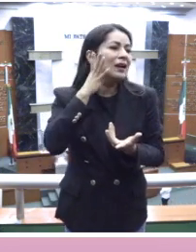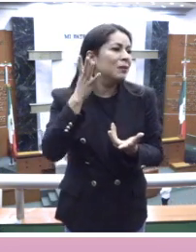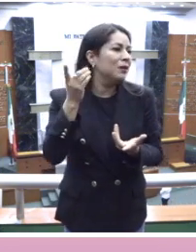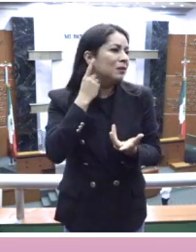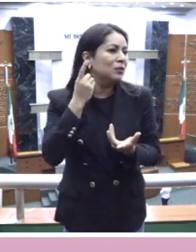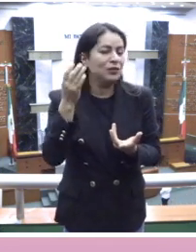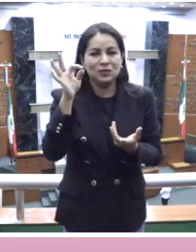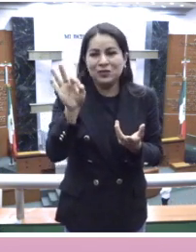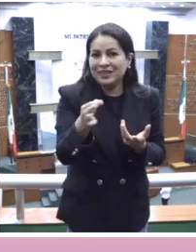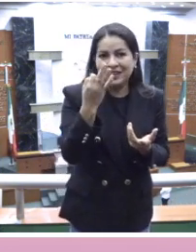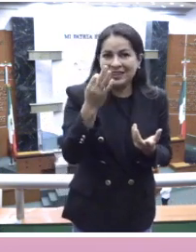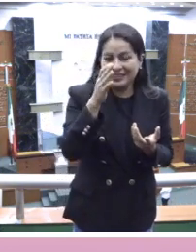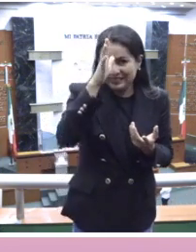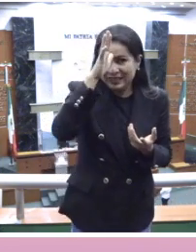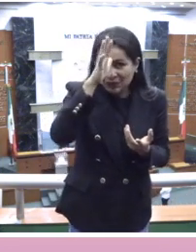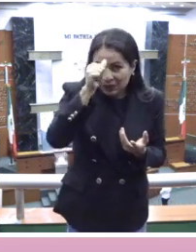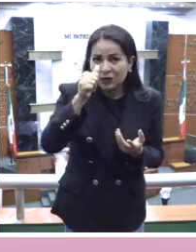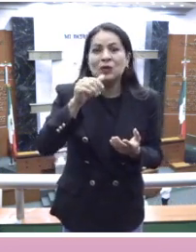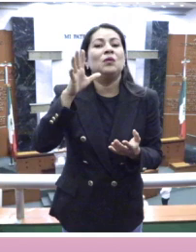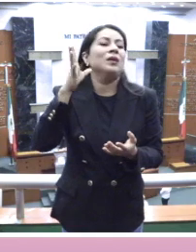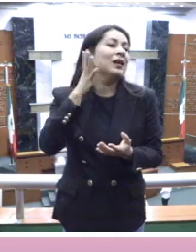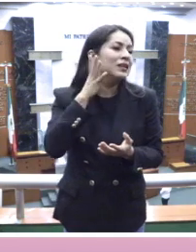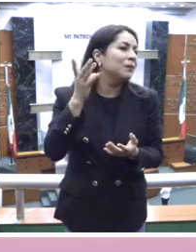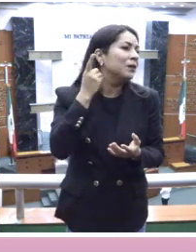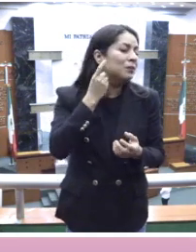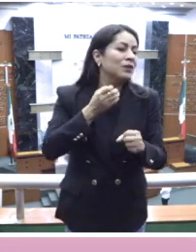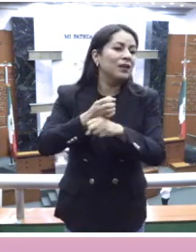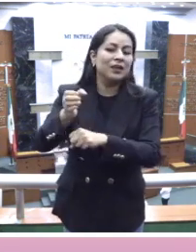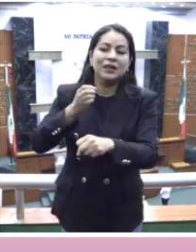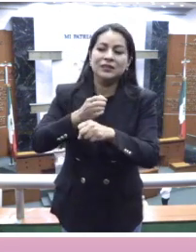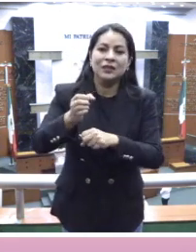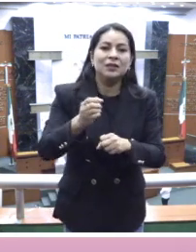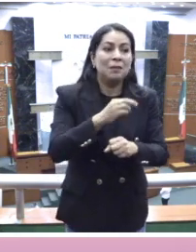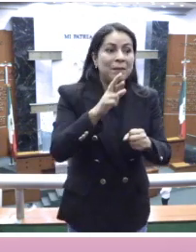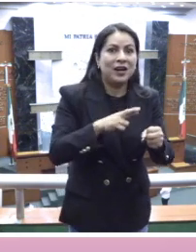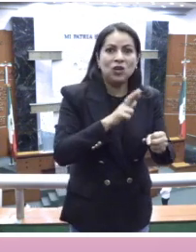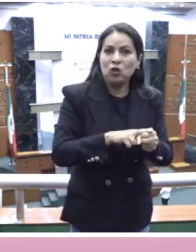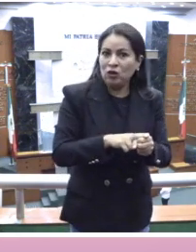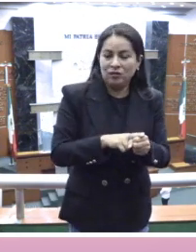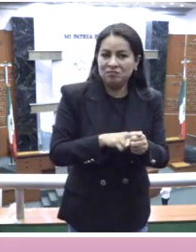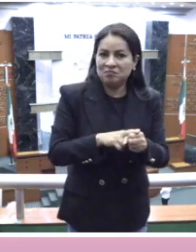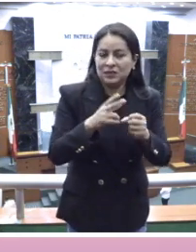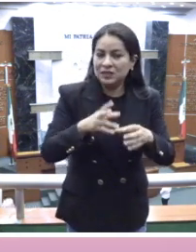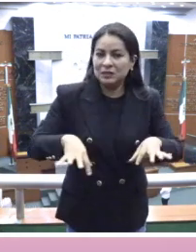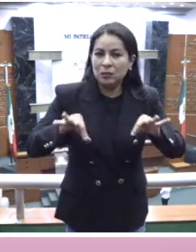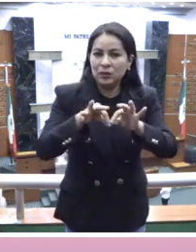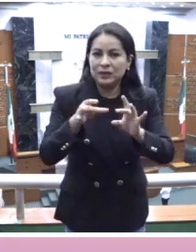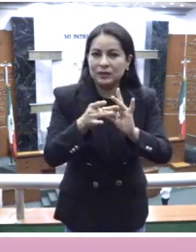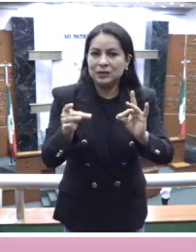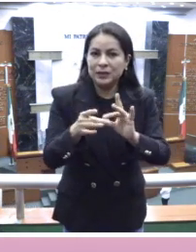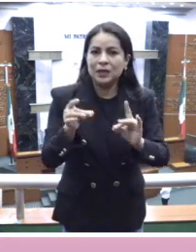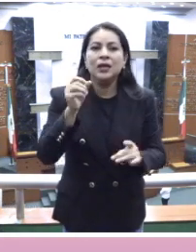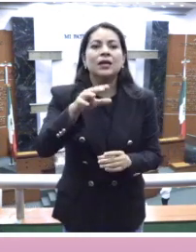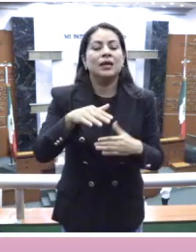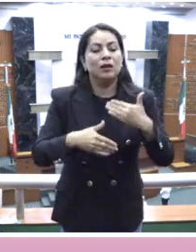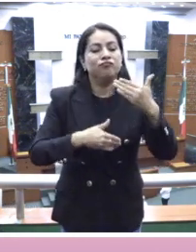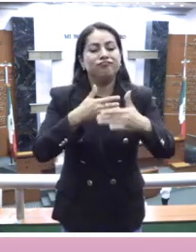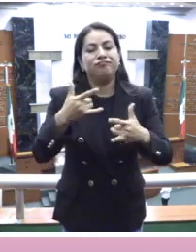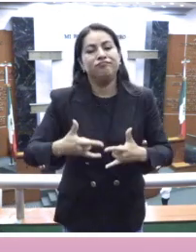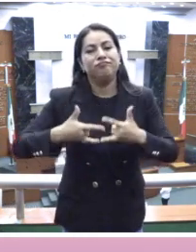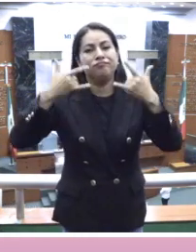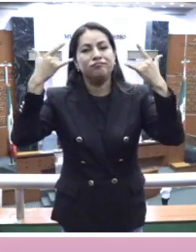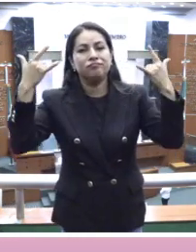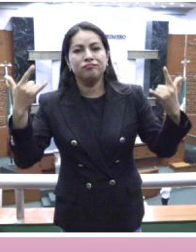Unión con los congresos de la mayoría de las entidades de la Federación. Es importante destacar que la evolución histórica